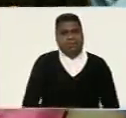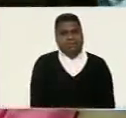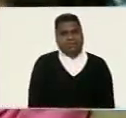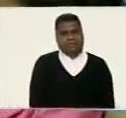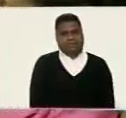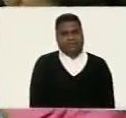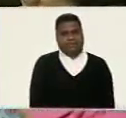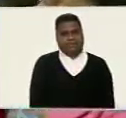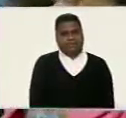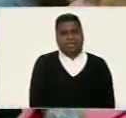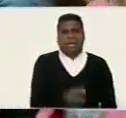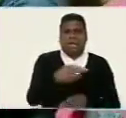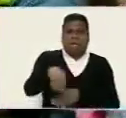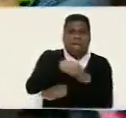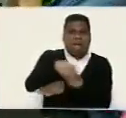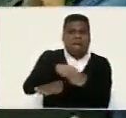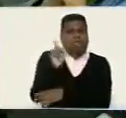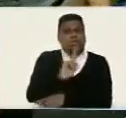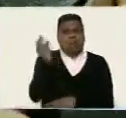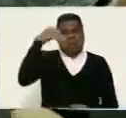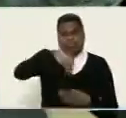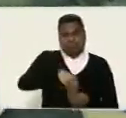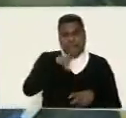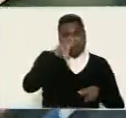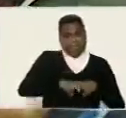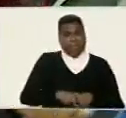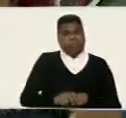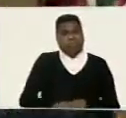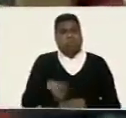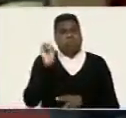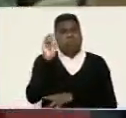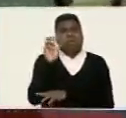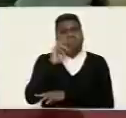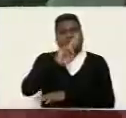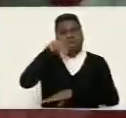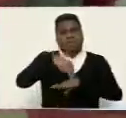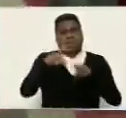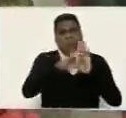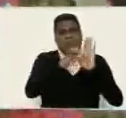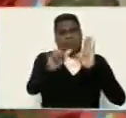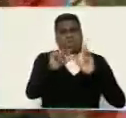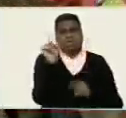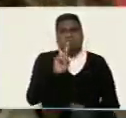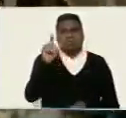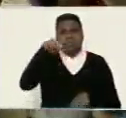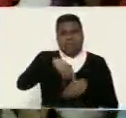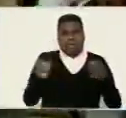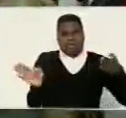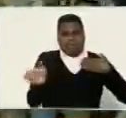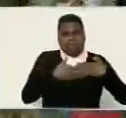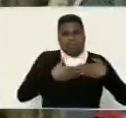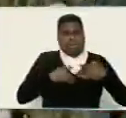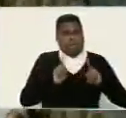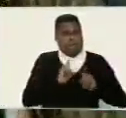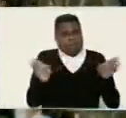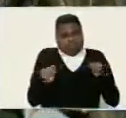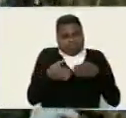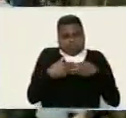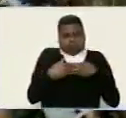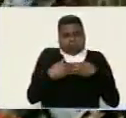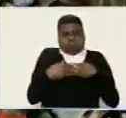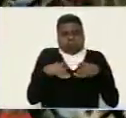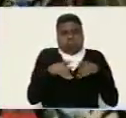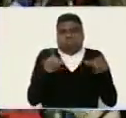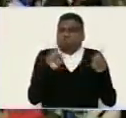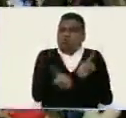Esto no es para estar aquí metido. Una Asamblea Nacional Constituyente no es estar para estar encerrado aquí. No, no,